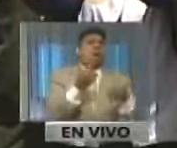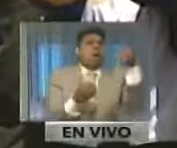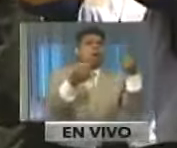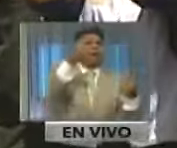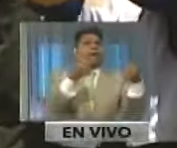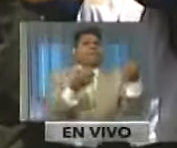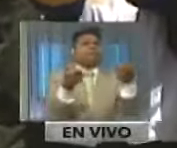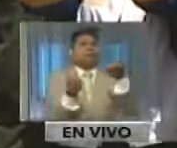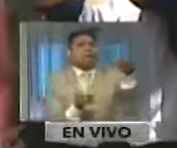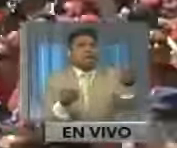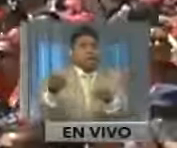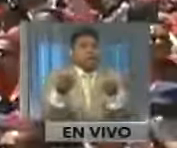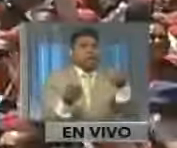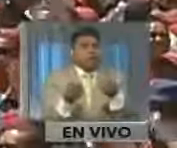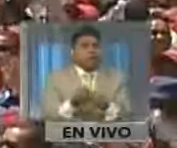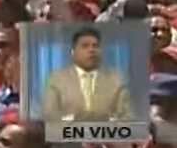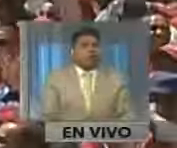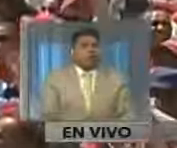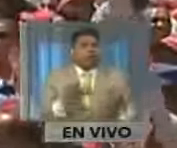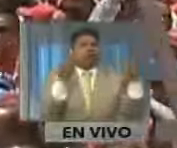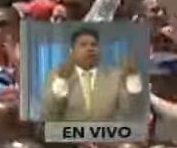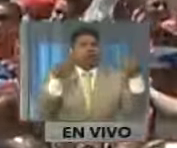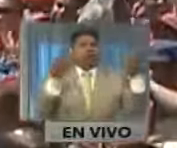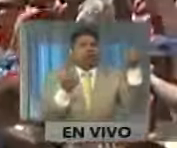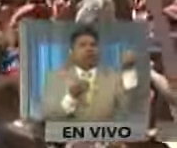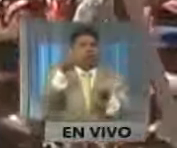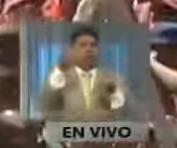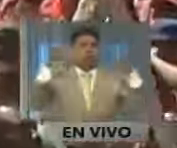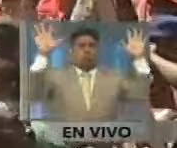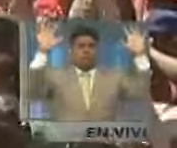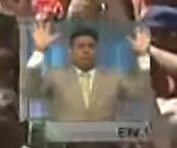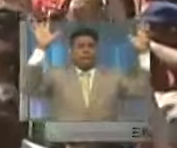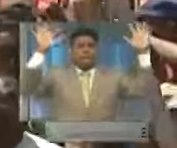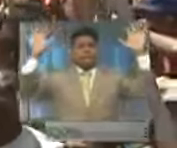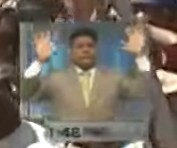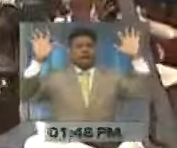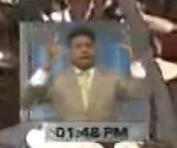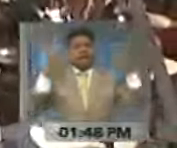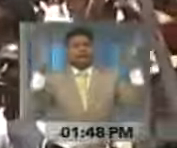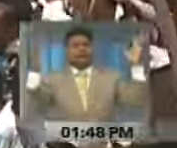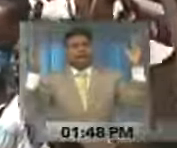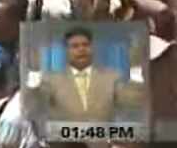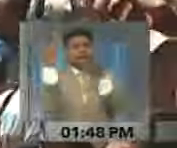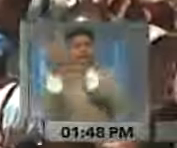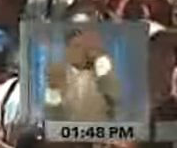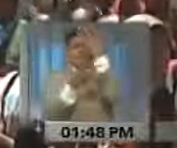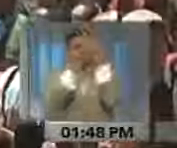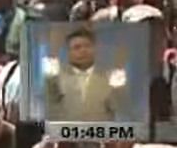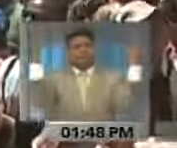esa montaña de brazos que se levanta ahí, esa loma de brazos.